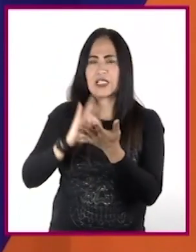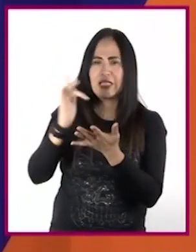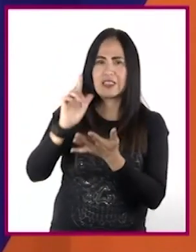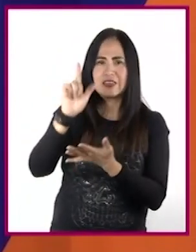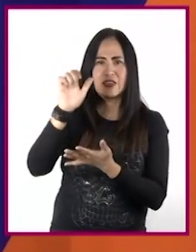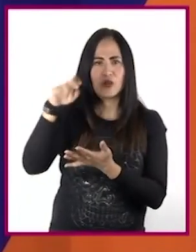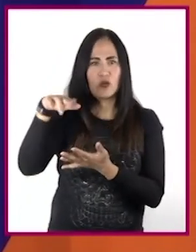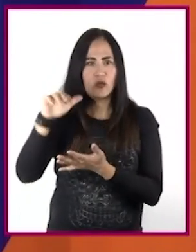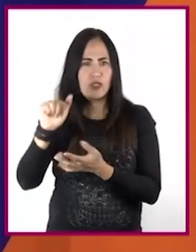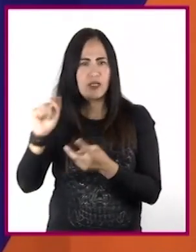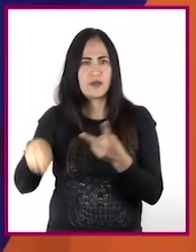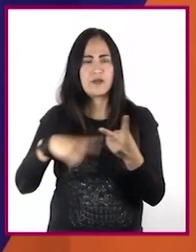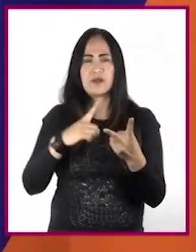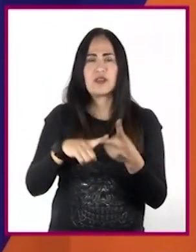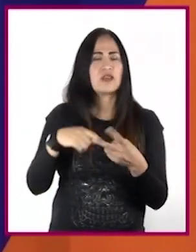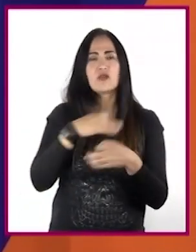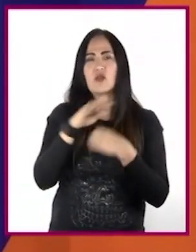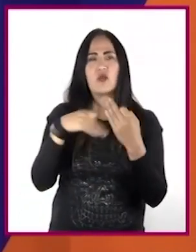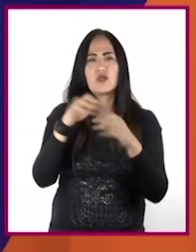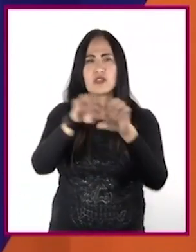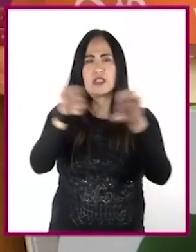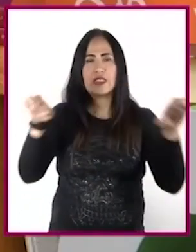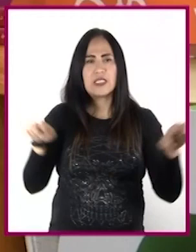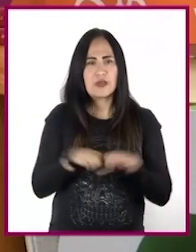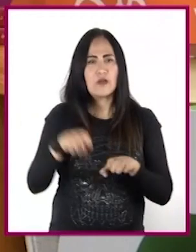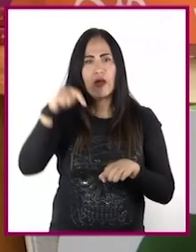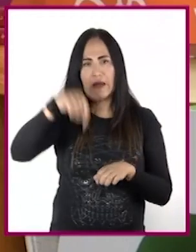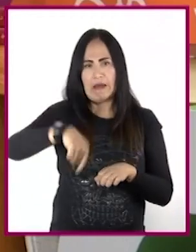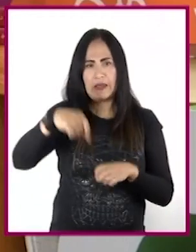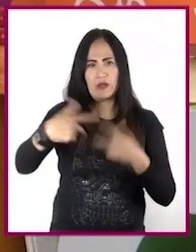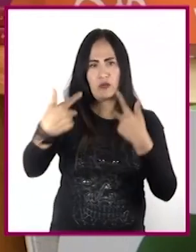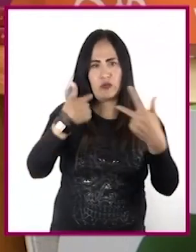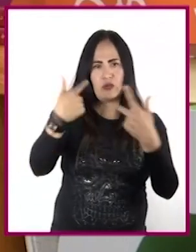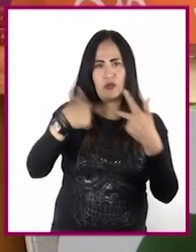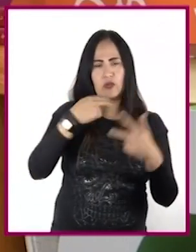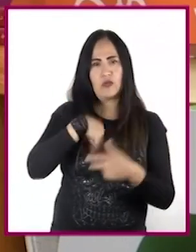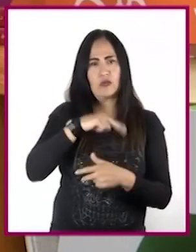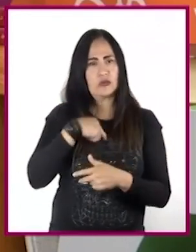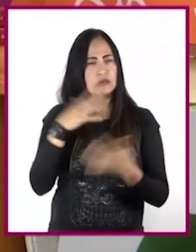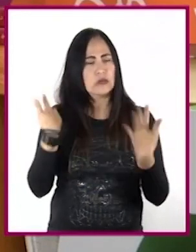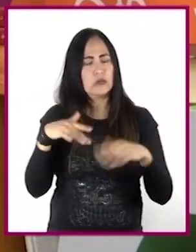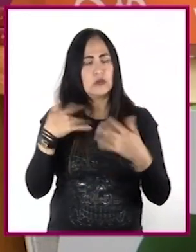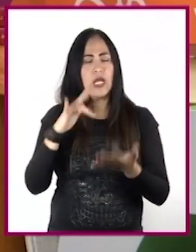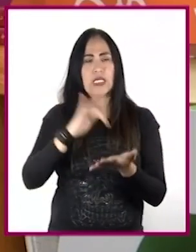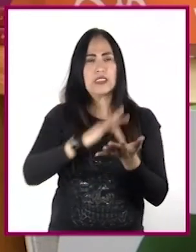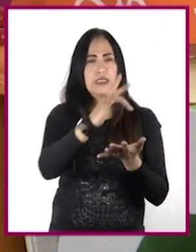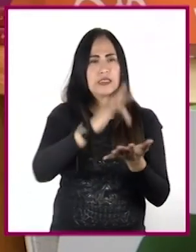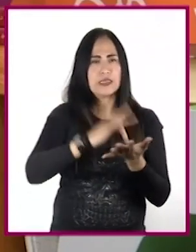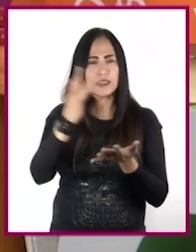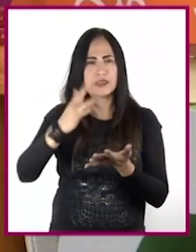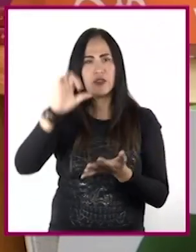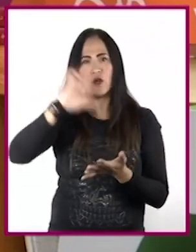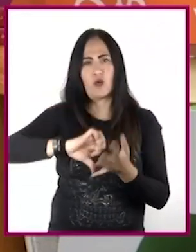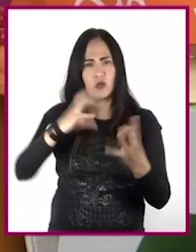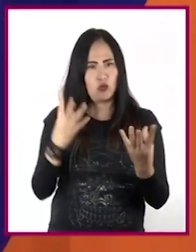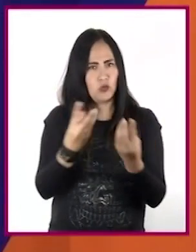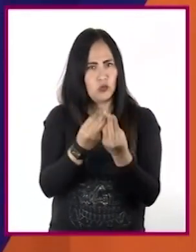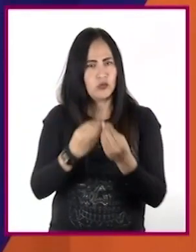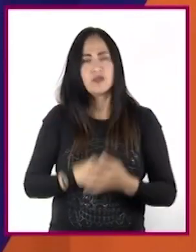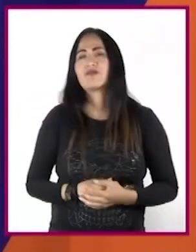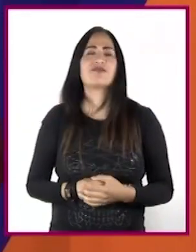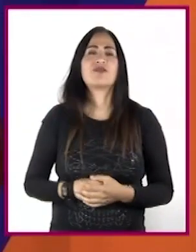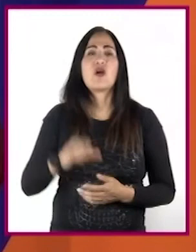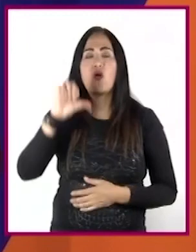y un reconocimiento a todo el equipo que hace posible que estemos aquí, compartiendo esta sesión con ustedes.